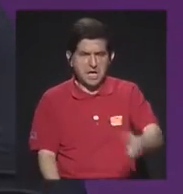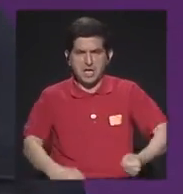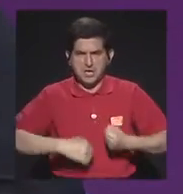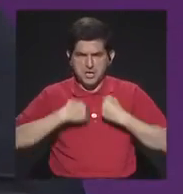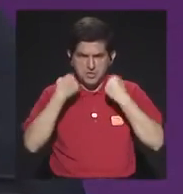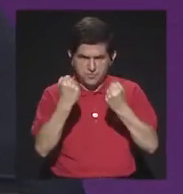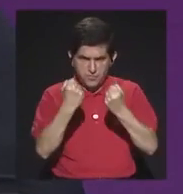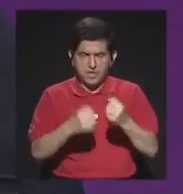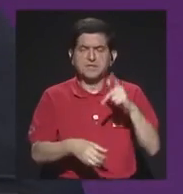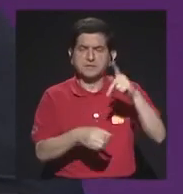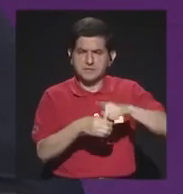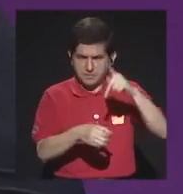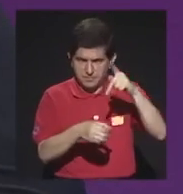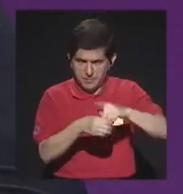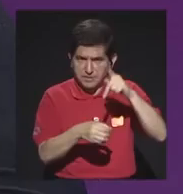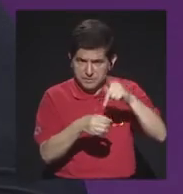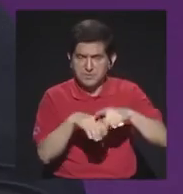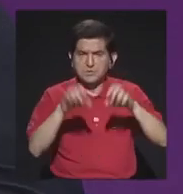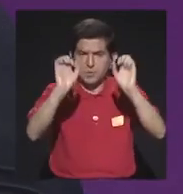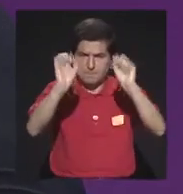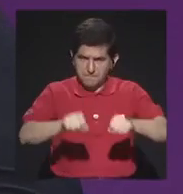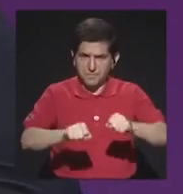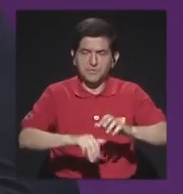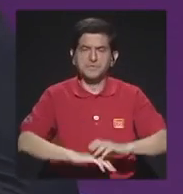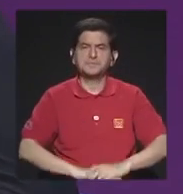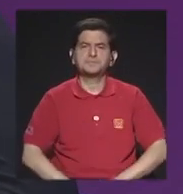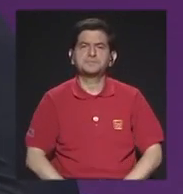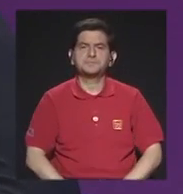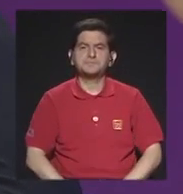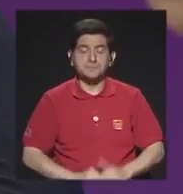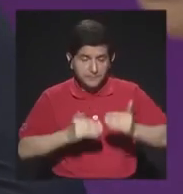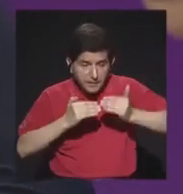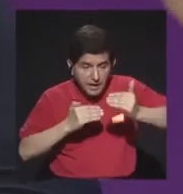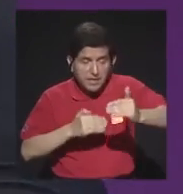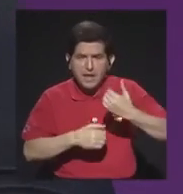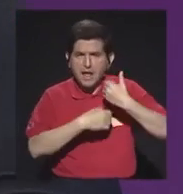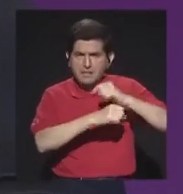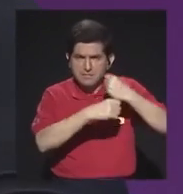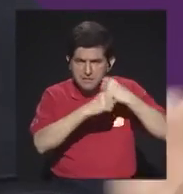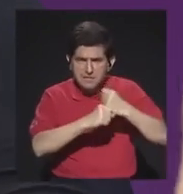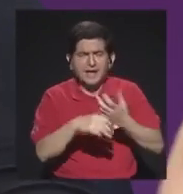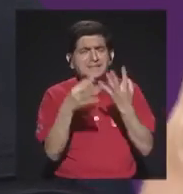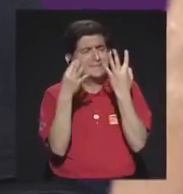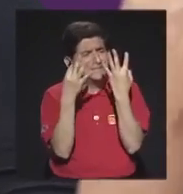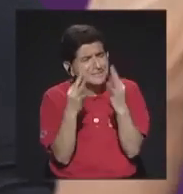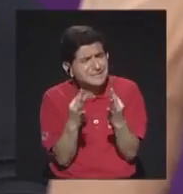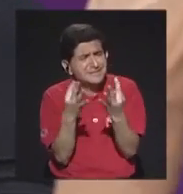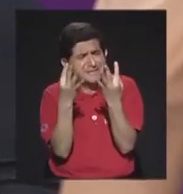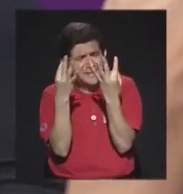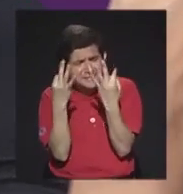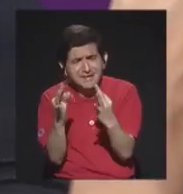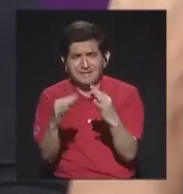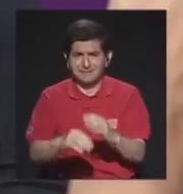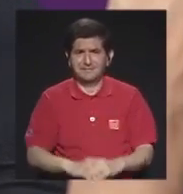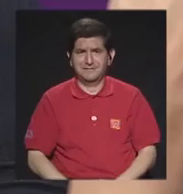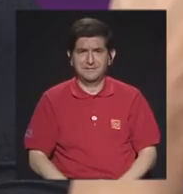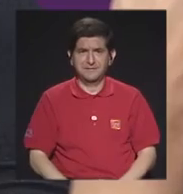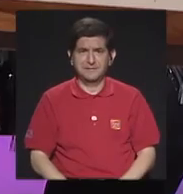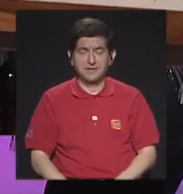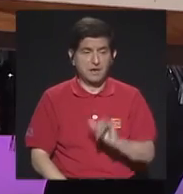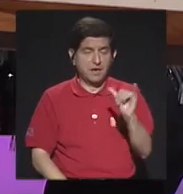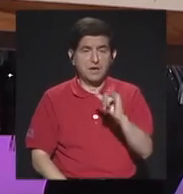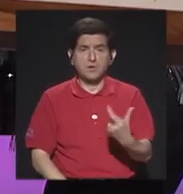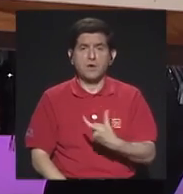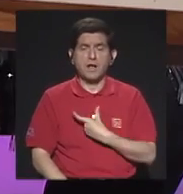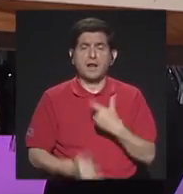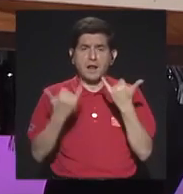para esa participación. Desde ahí, con la municipalidad hemos hecho varios intentos, inclusive con el